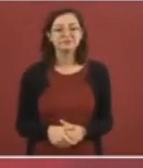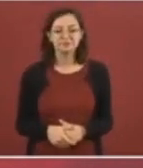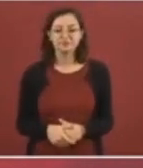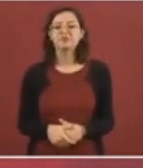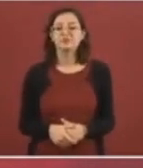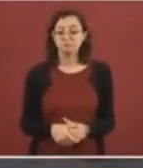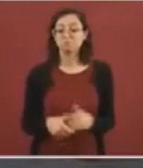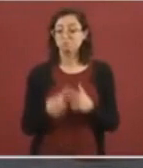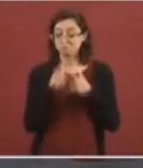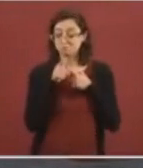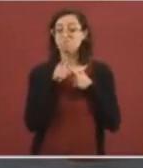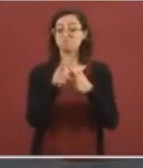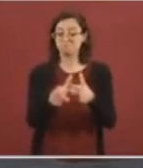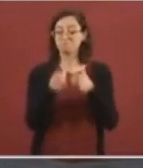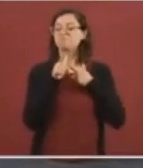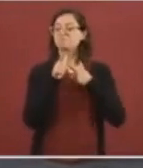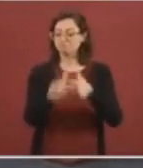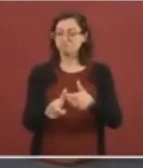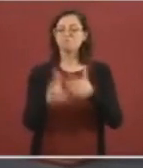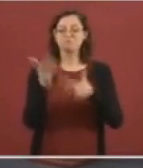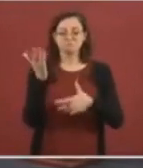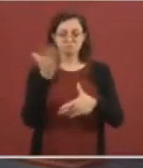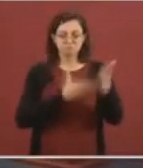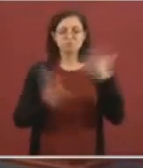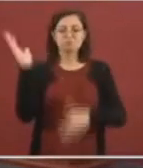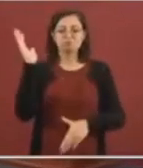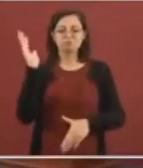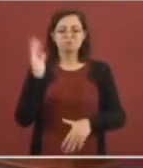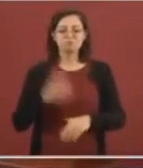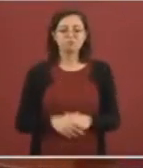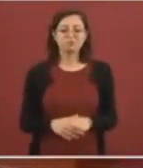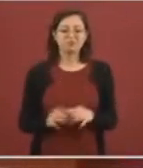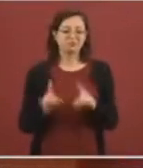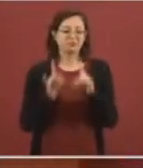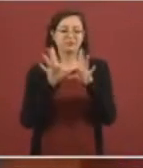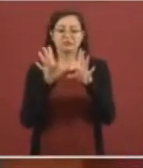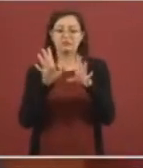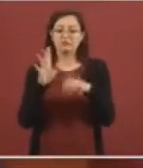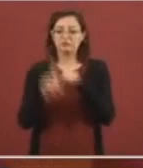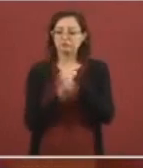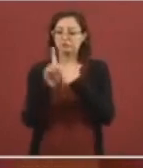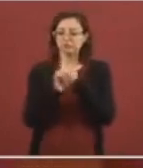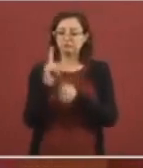Vamos a salir de esta crisis transitoria.